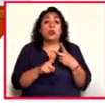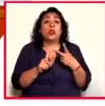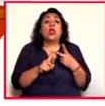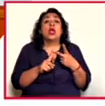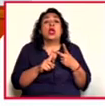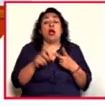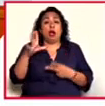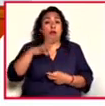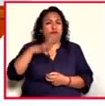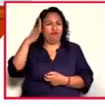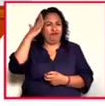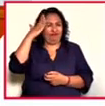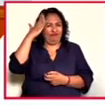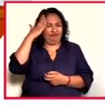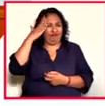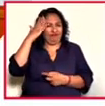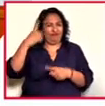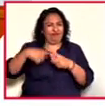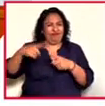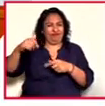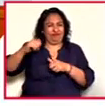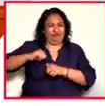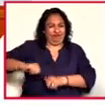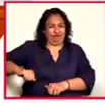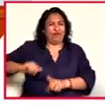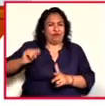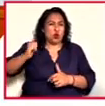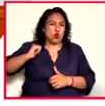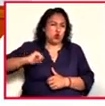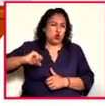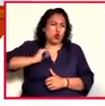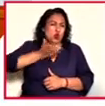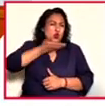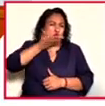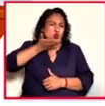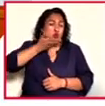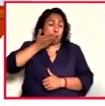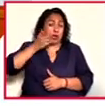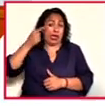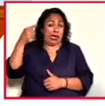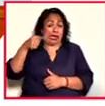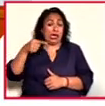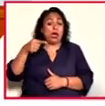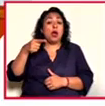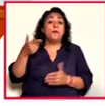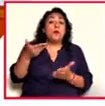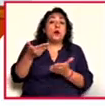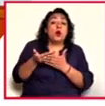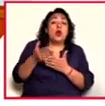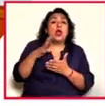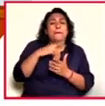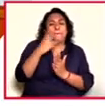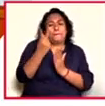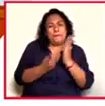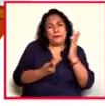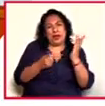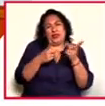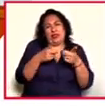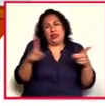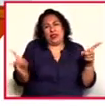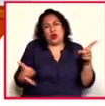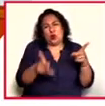liderazgo de nuestros dignatarios y autoridades tradicionales, proponemos la elaboración de un plan de desarrollo del pueblo